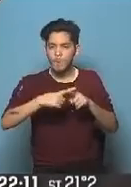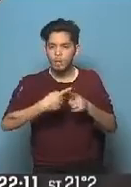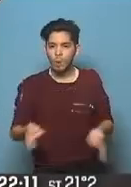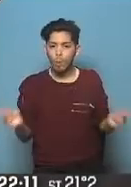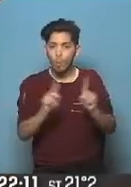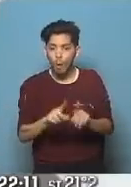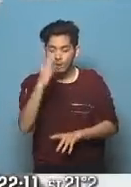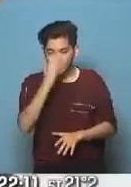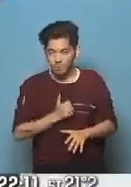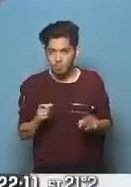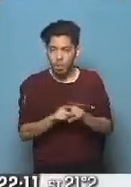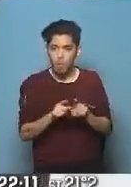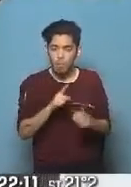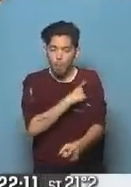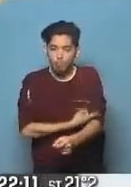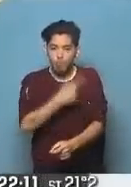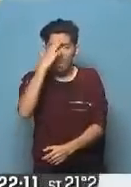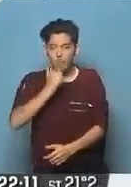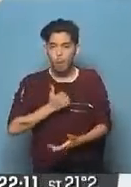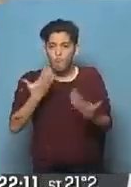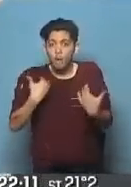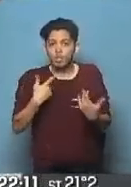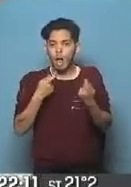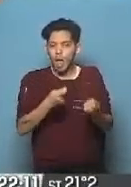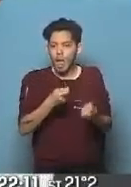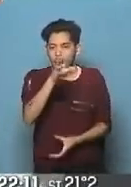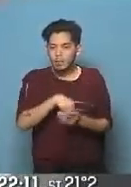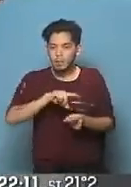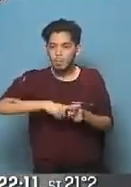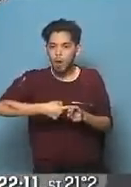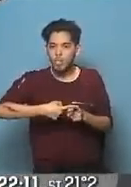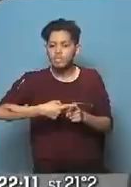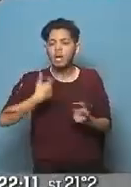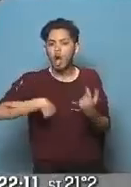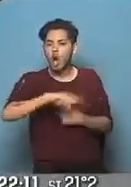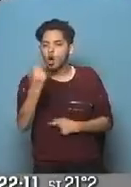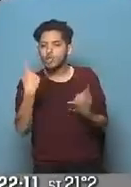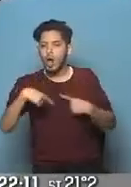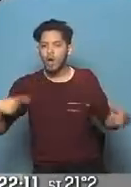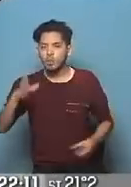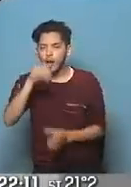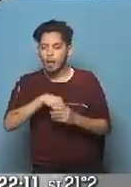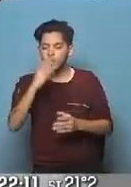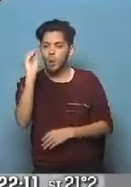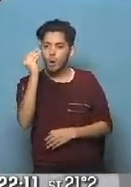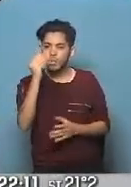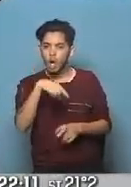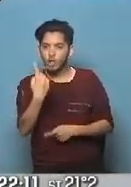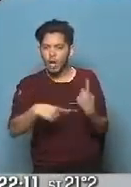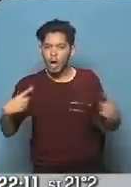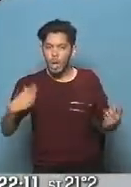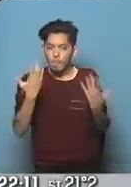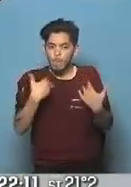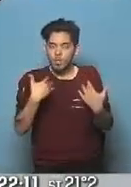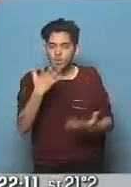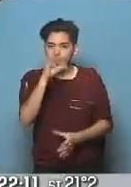militares, el regreso del poder militar como posibilidad de influencia política es otra de las cosas que se juegan en Brasil. Y son todas tendencias que se están insinuando en